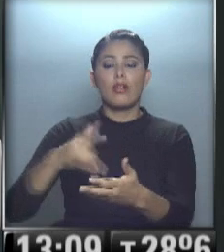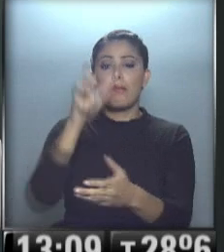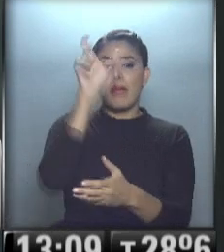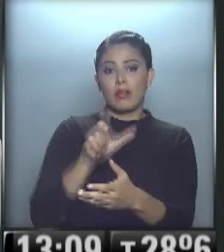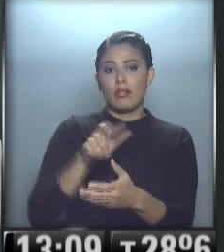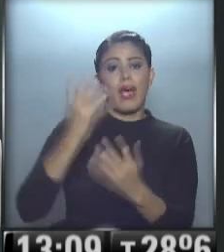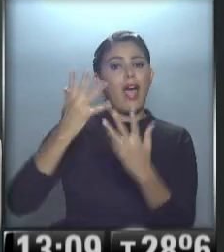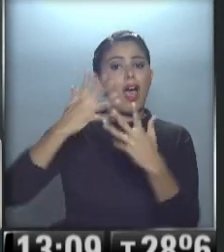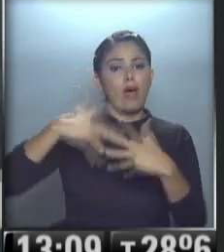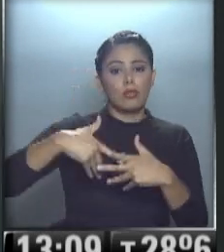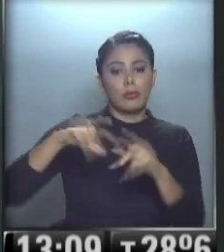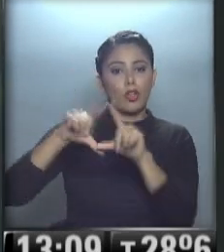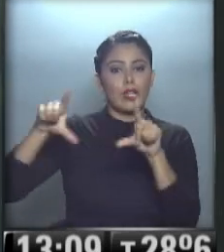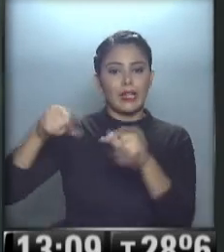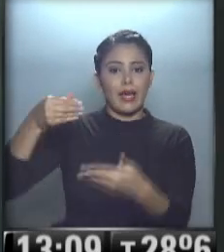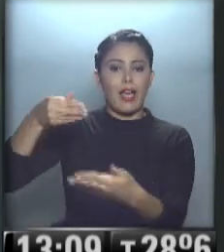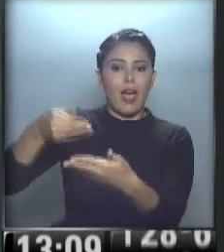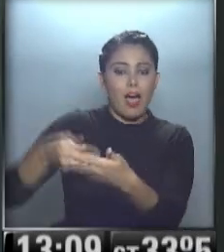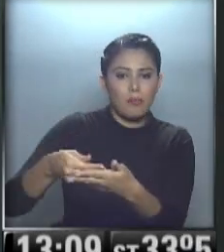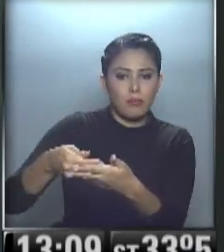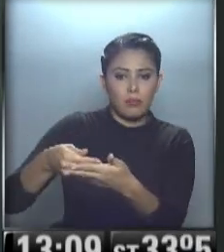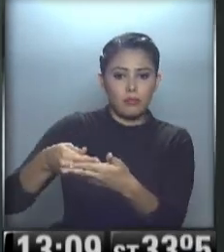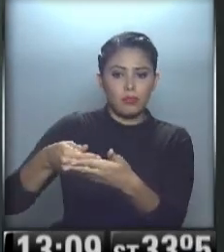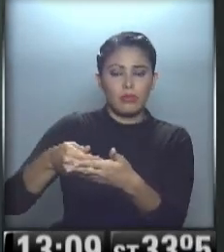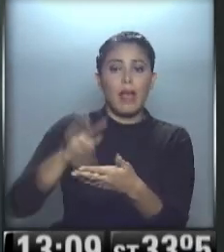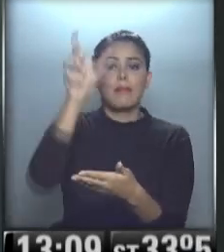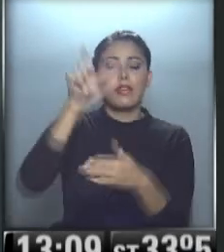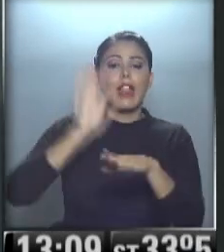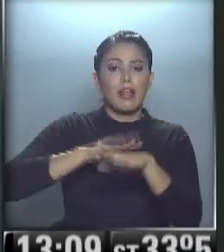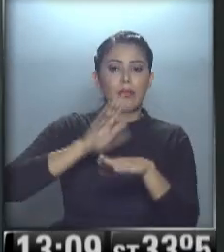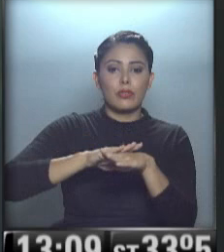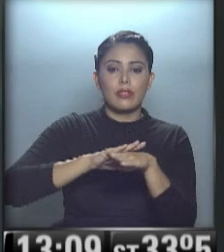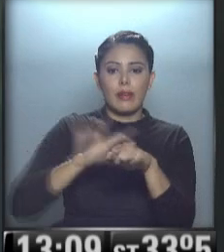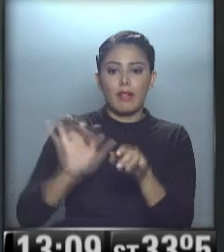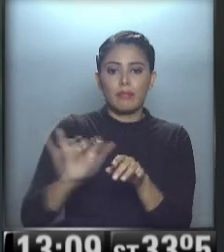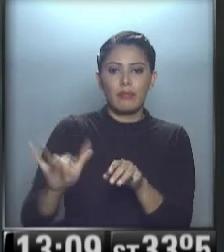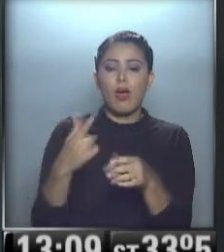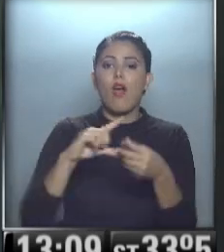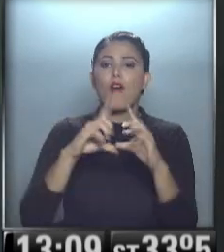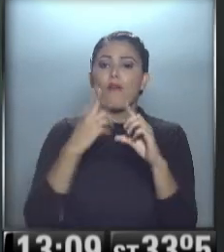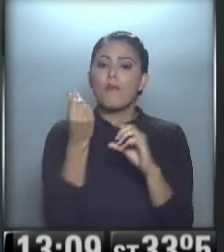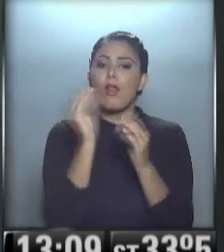automáticamente el el encargo de la cabina marca la tarifa y se descuenta automátic amente